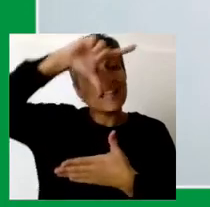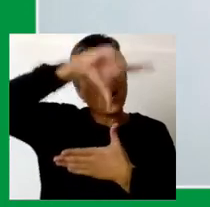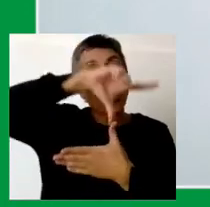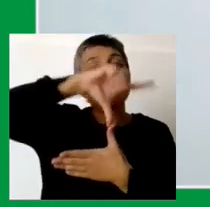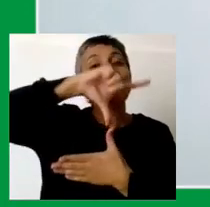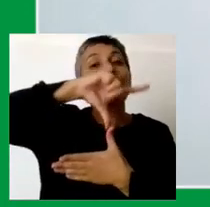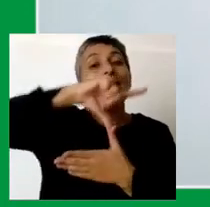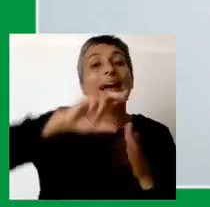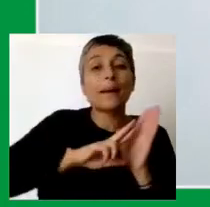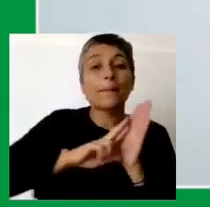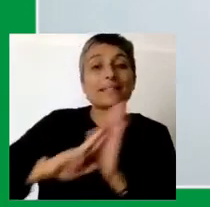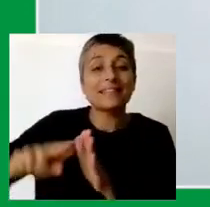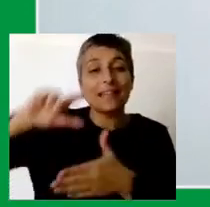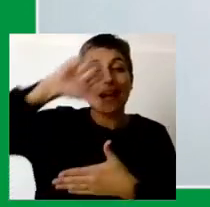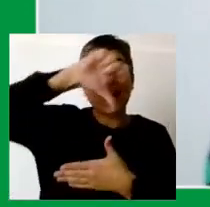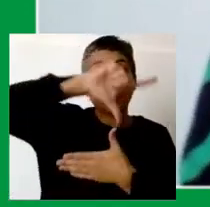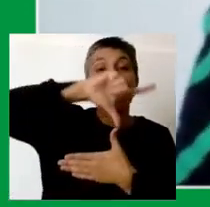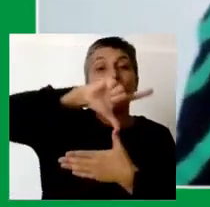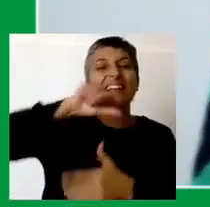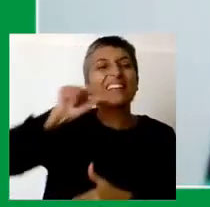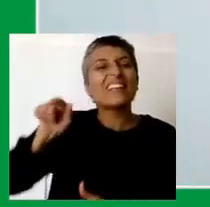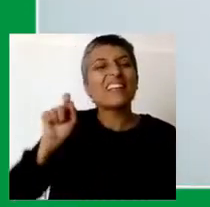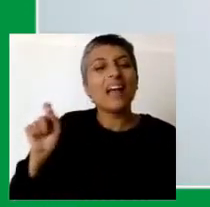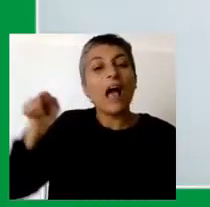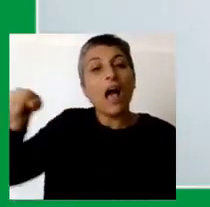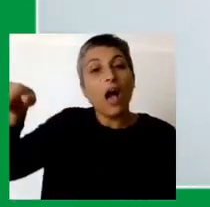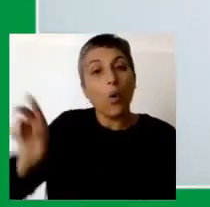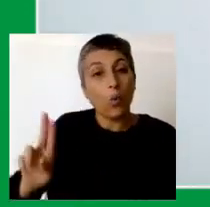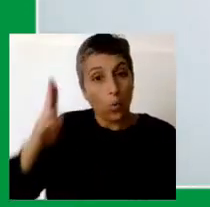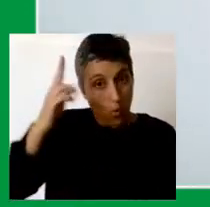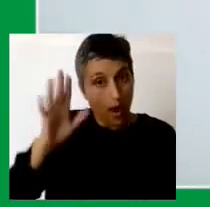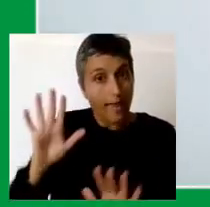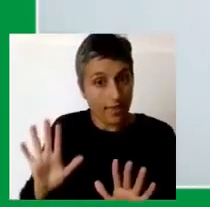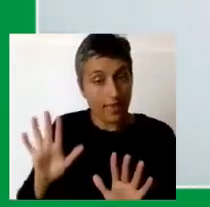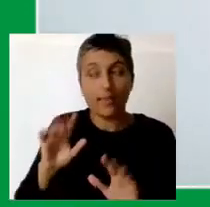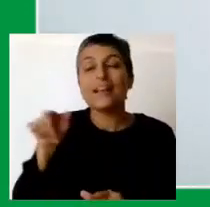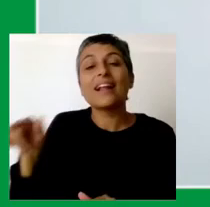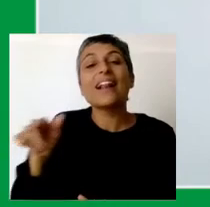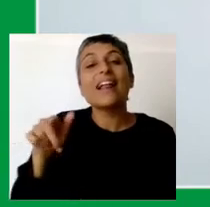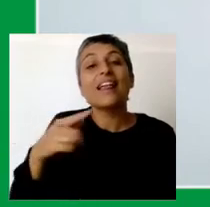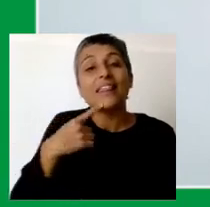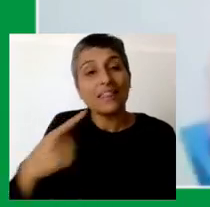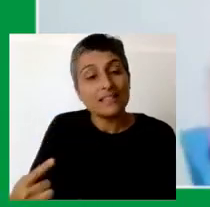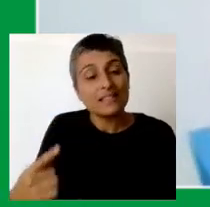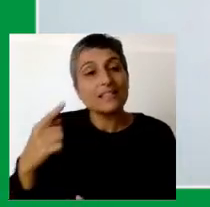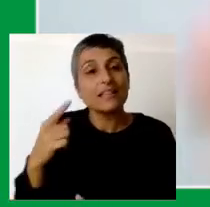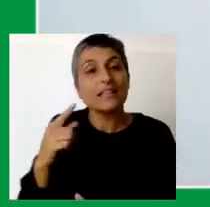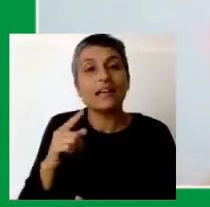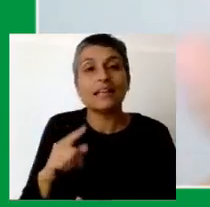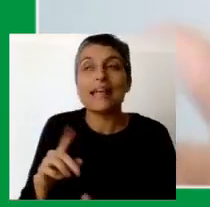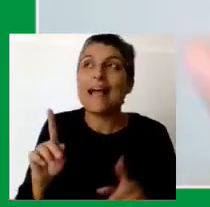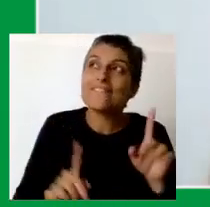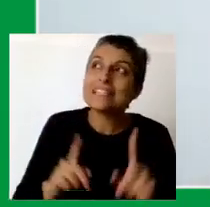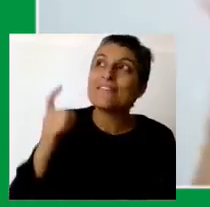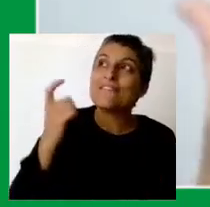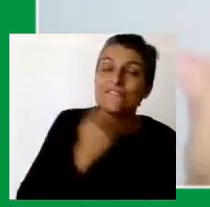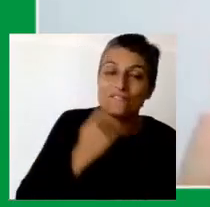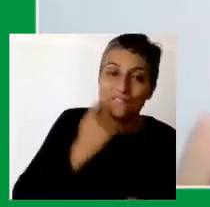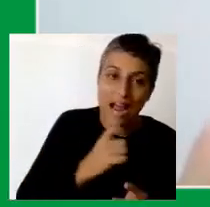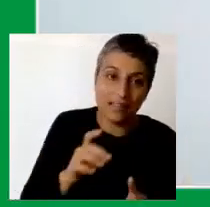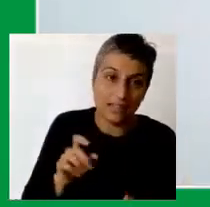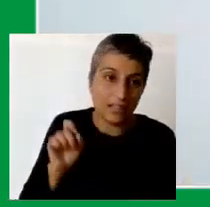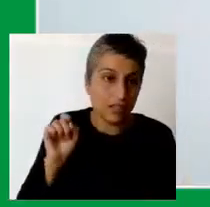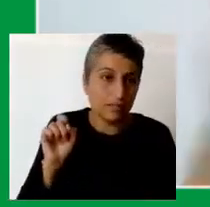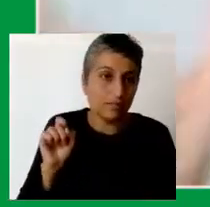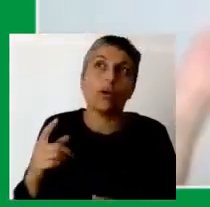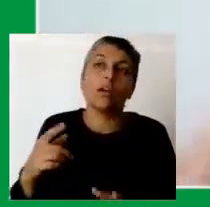que representaba Latinoamérica era Uruguay. Y él decía que lo que faltaba tal vez este estudio, ¿no? El estudio